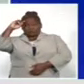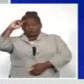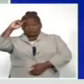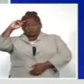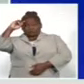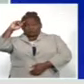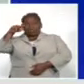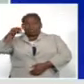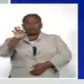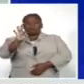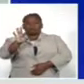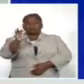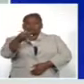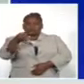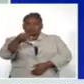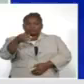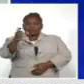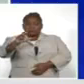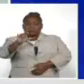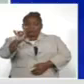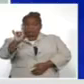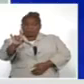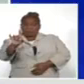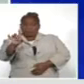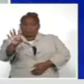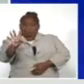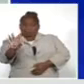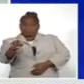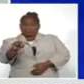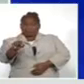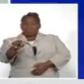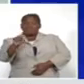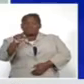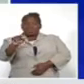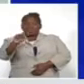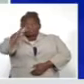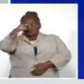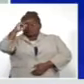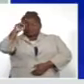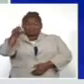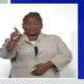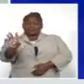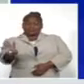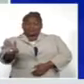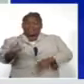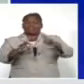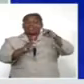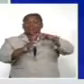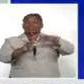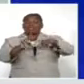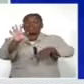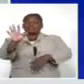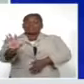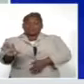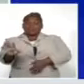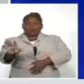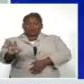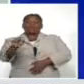8 municipios, Cabaiguán 49, Santi Espíritu 14, Trinidad 5, Fomento